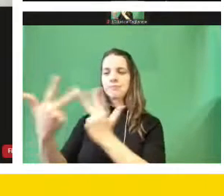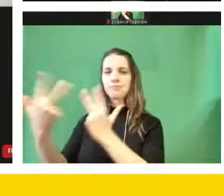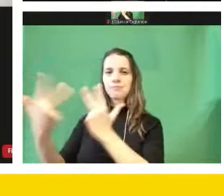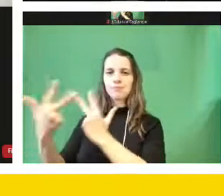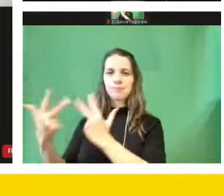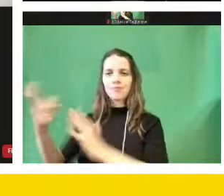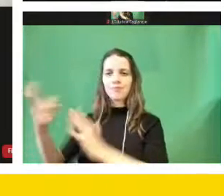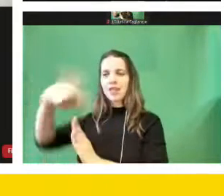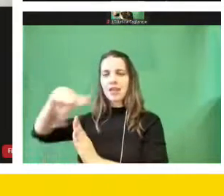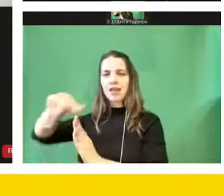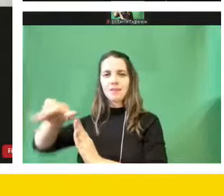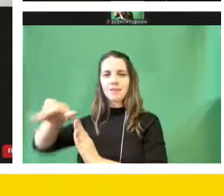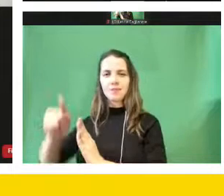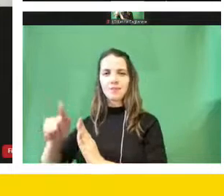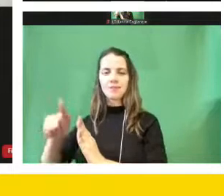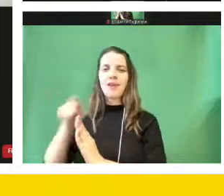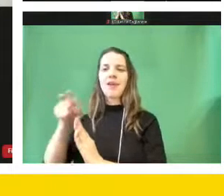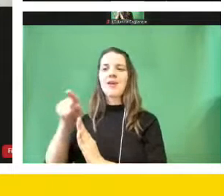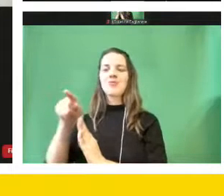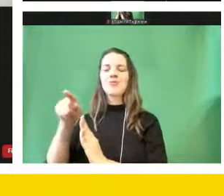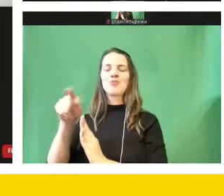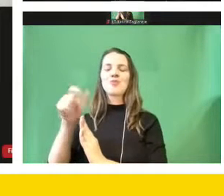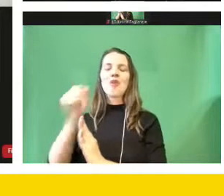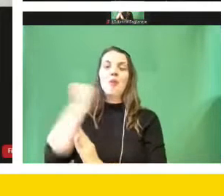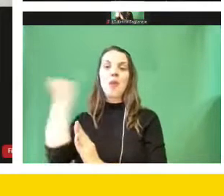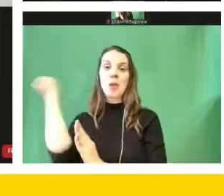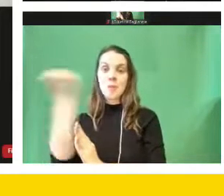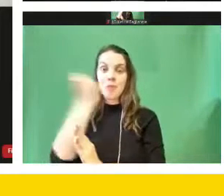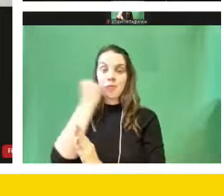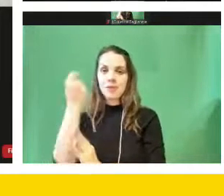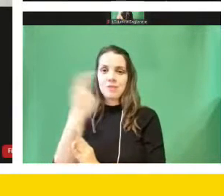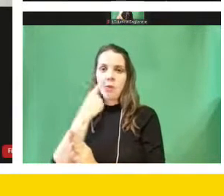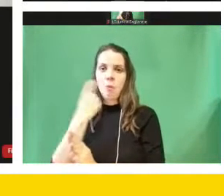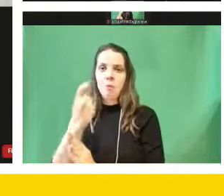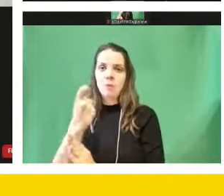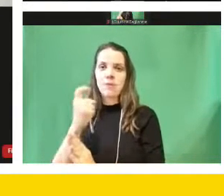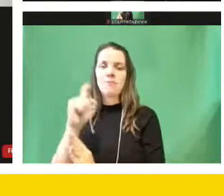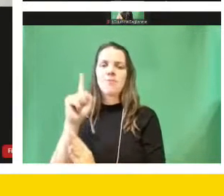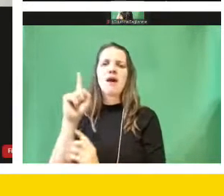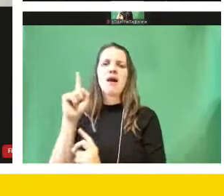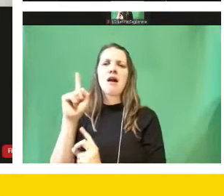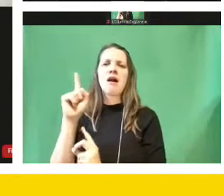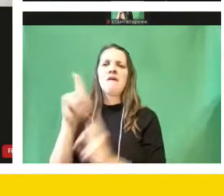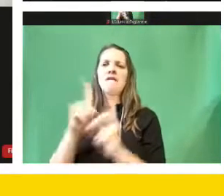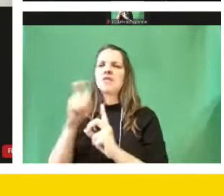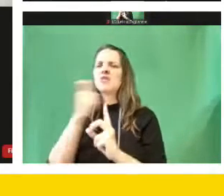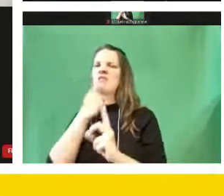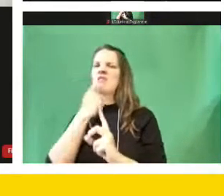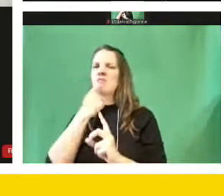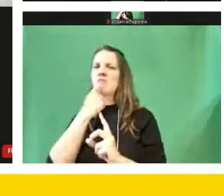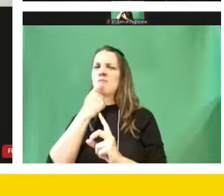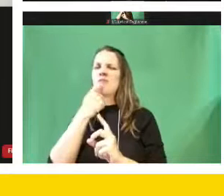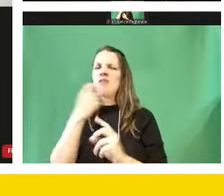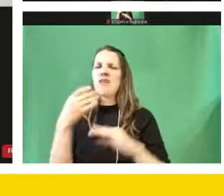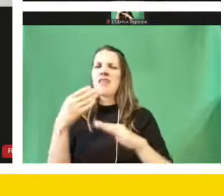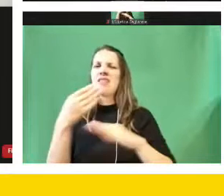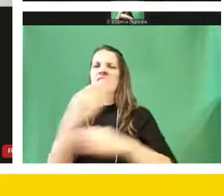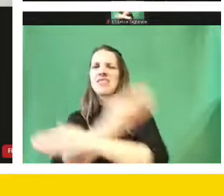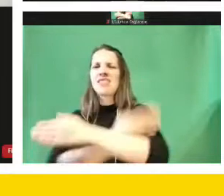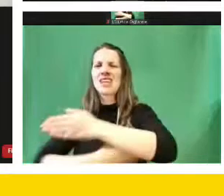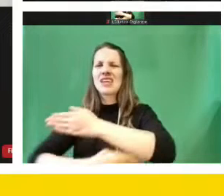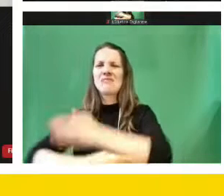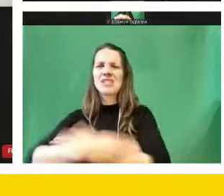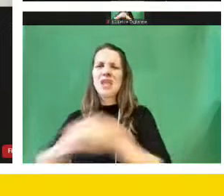veces se reduce o se pretende reducir la discapacidad a una parte solo